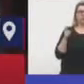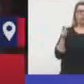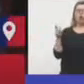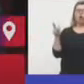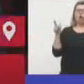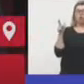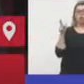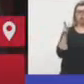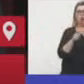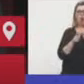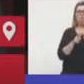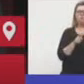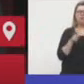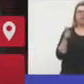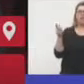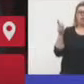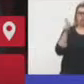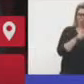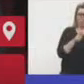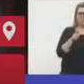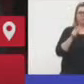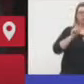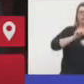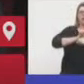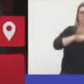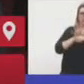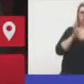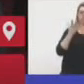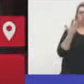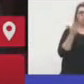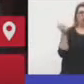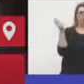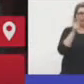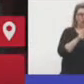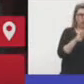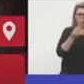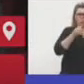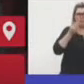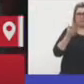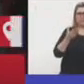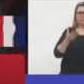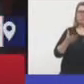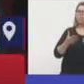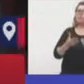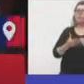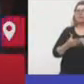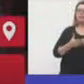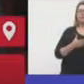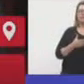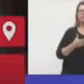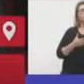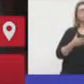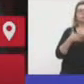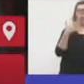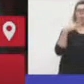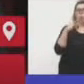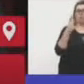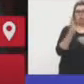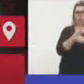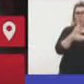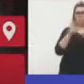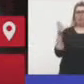revientan el presente porque no tienen nada. Pero por otro lado, también ser firmes en, como decían ustedes, este